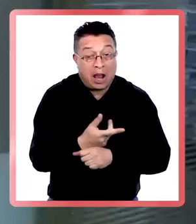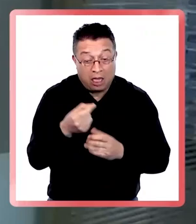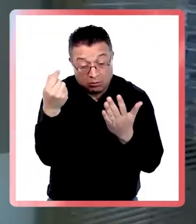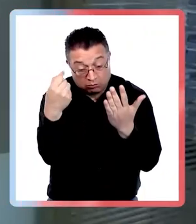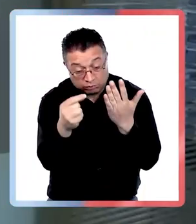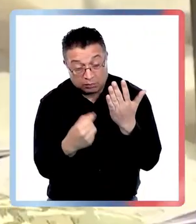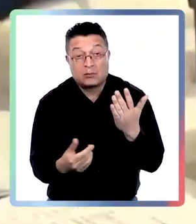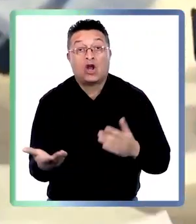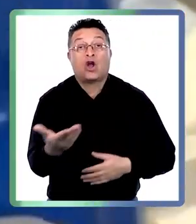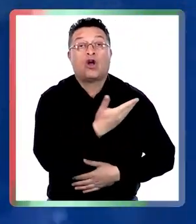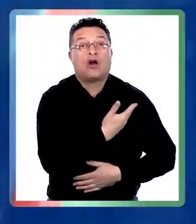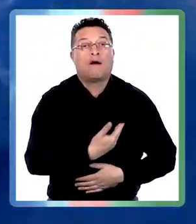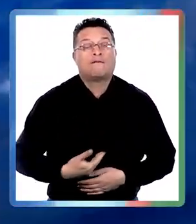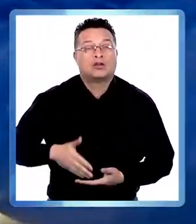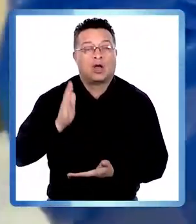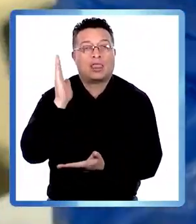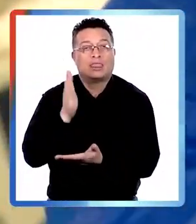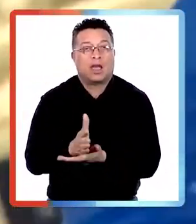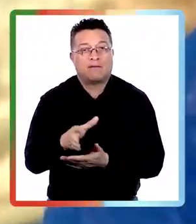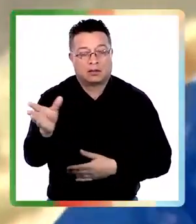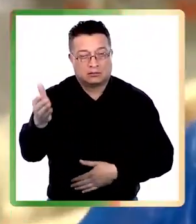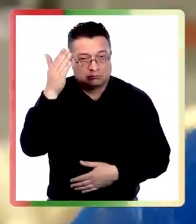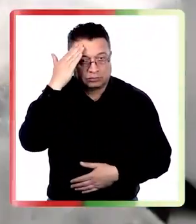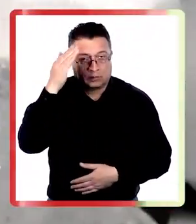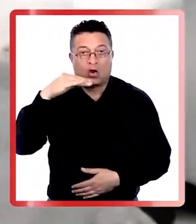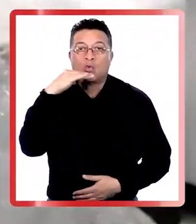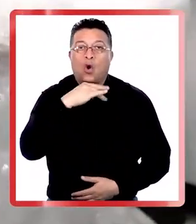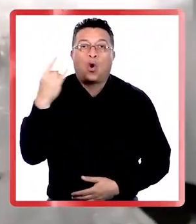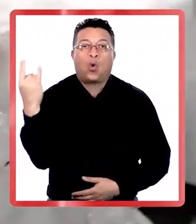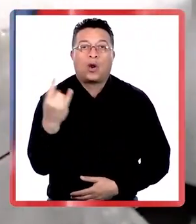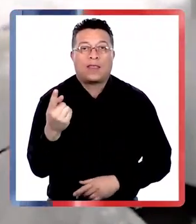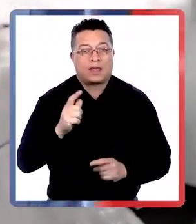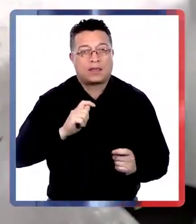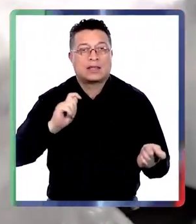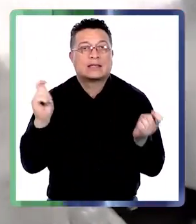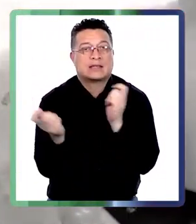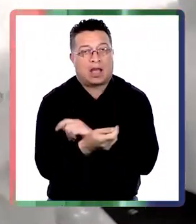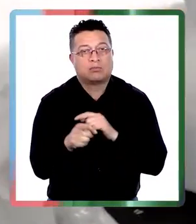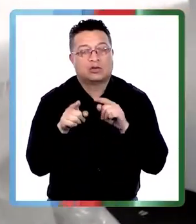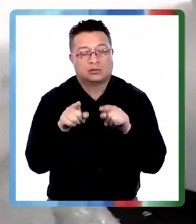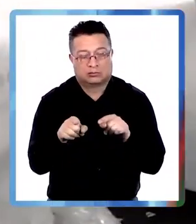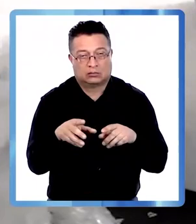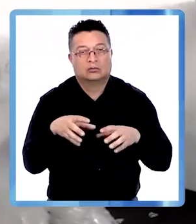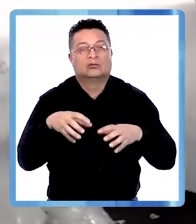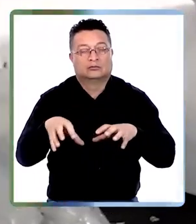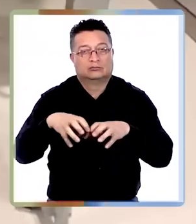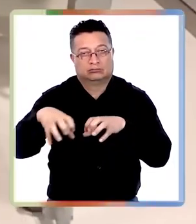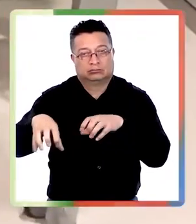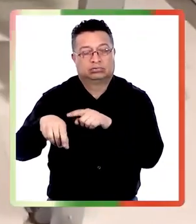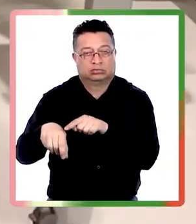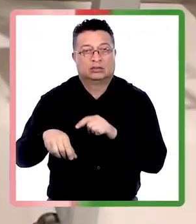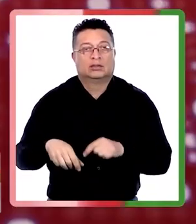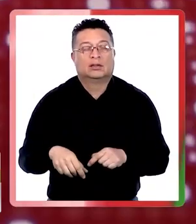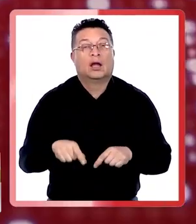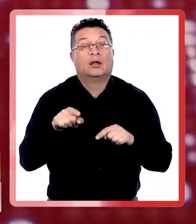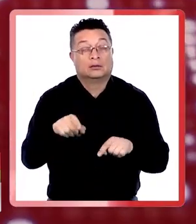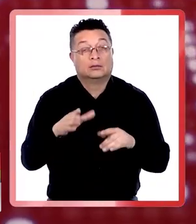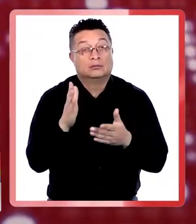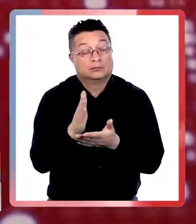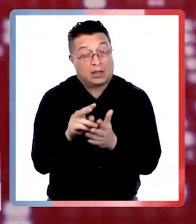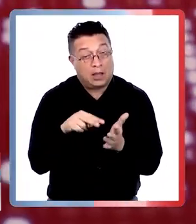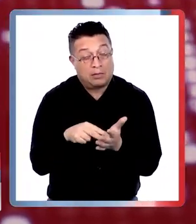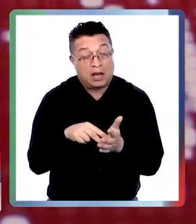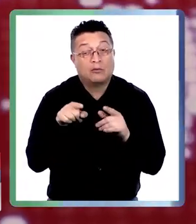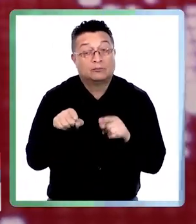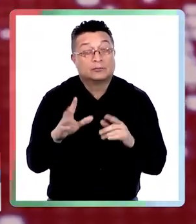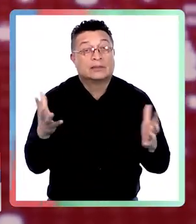malos resultados, el gobierno debería considerar de forma urgente cambios en esta repartición. Nosotros esperamos